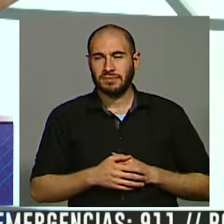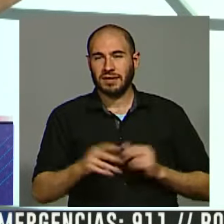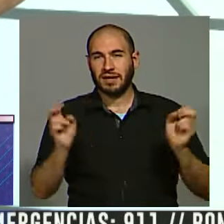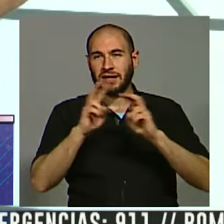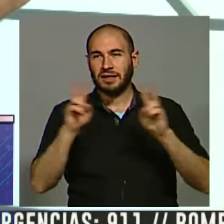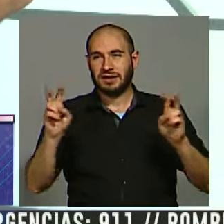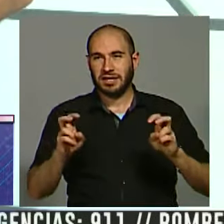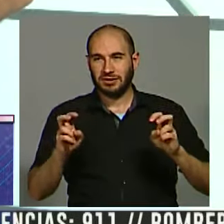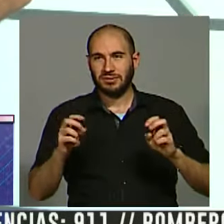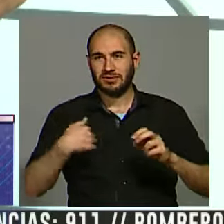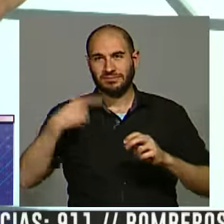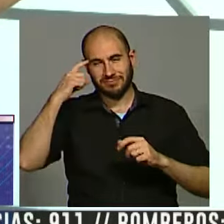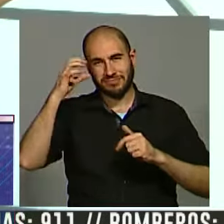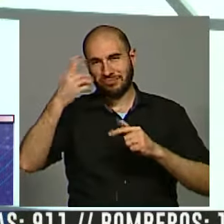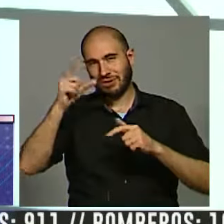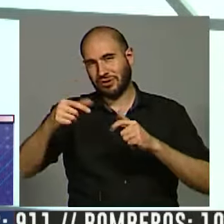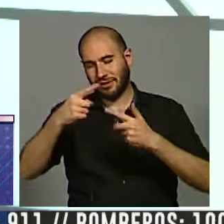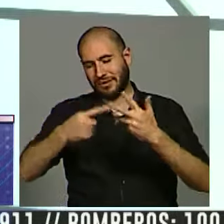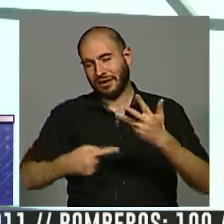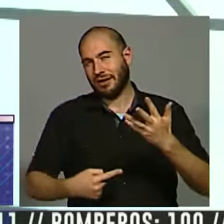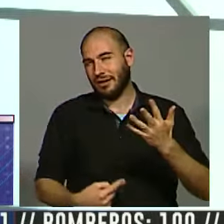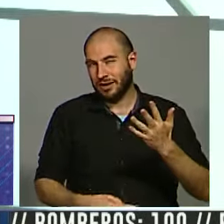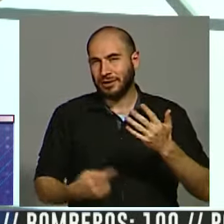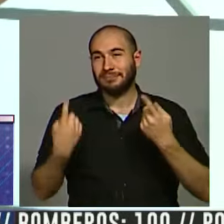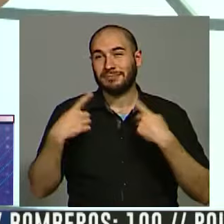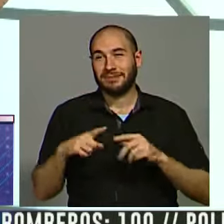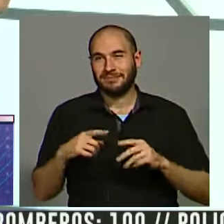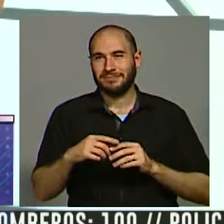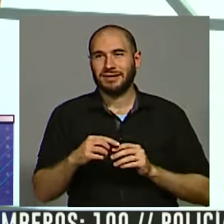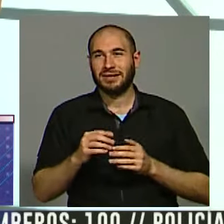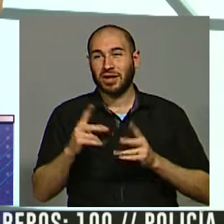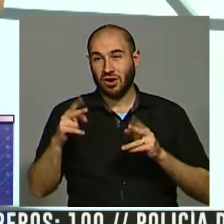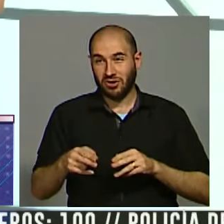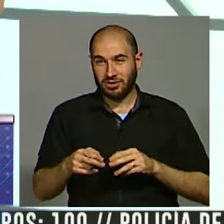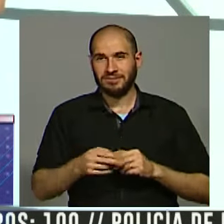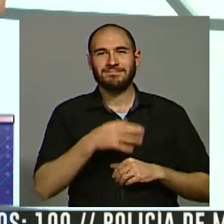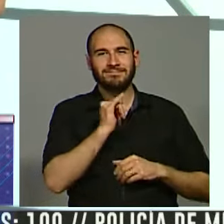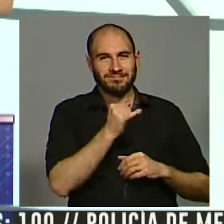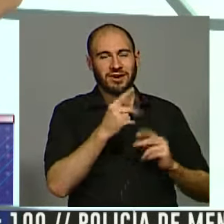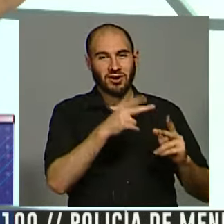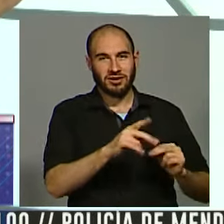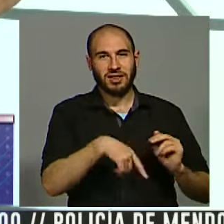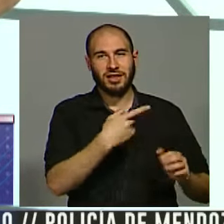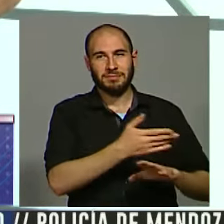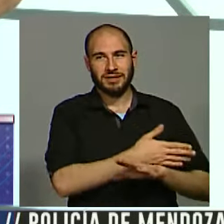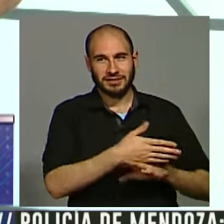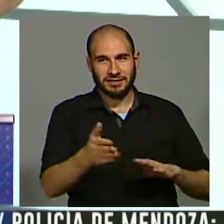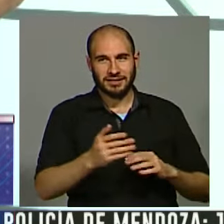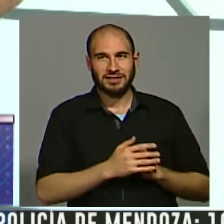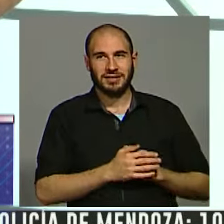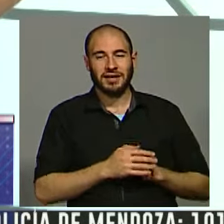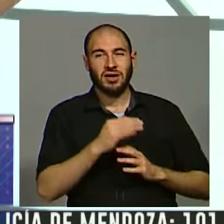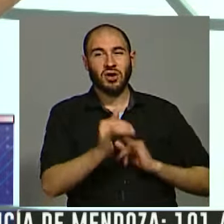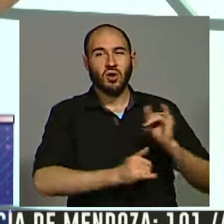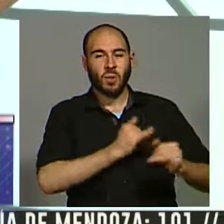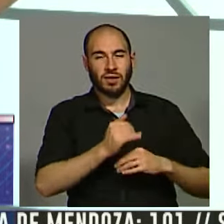título se me viene muchas personas a la cabeza, pero vamos a ir, ¿le parece que vayamos a un corte? Sí, vamos a ir a un corte y enseguida vamos a regresar. Les